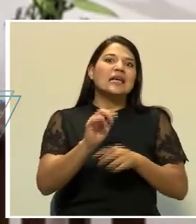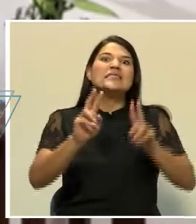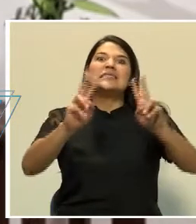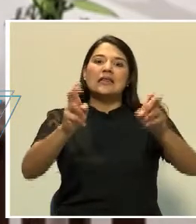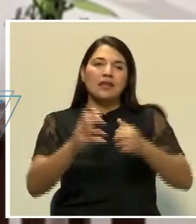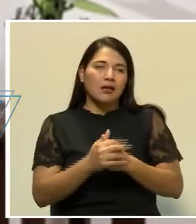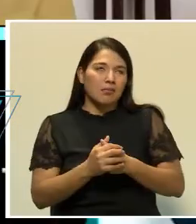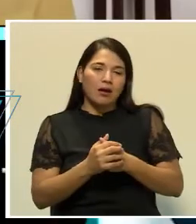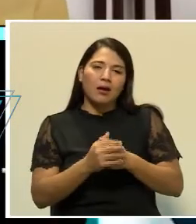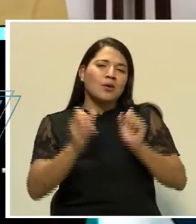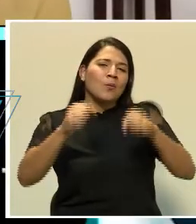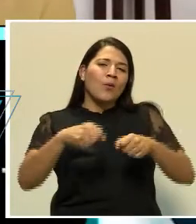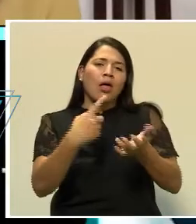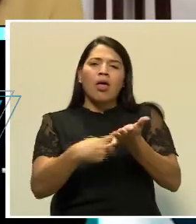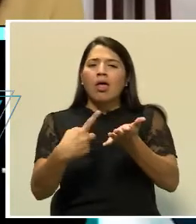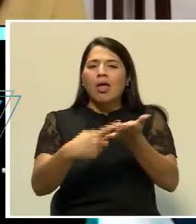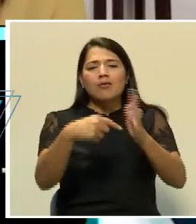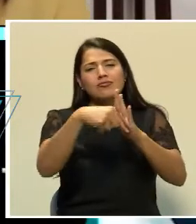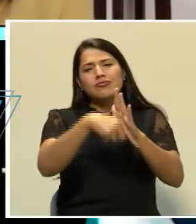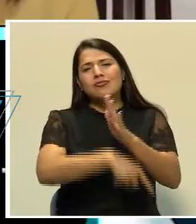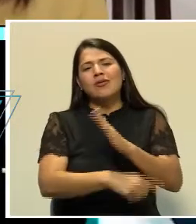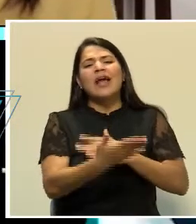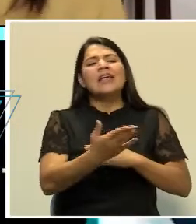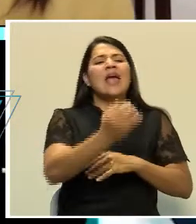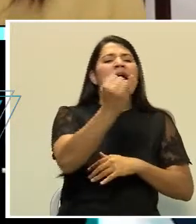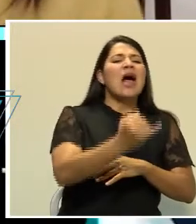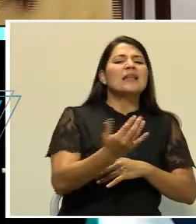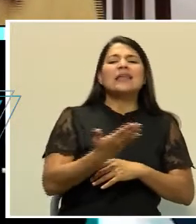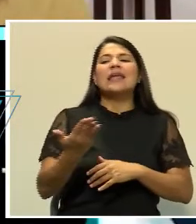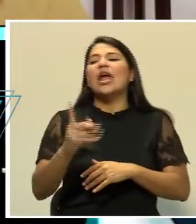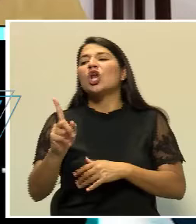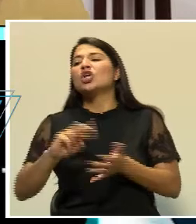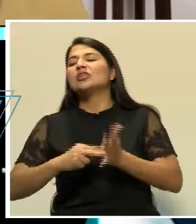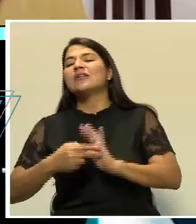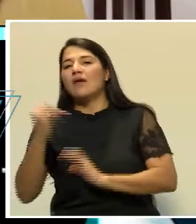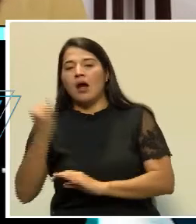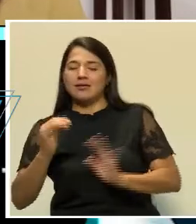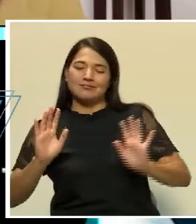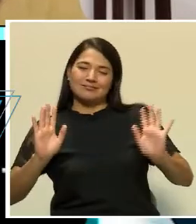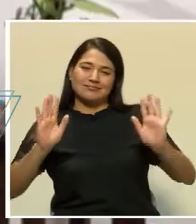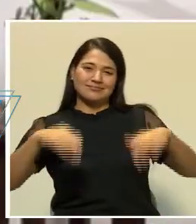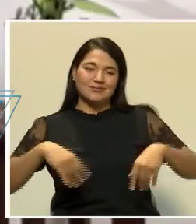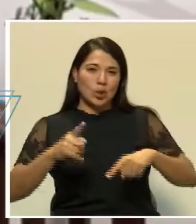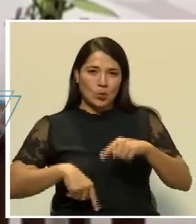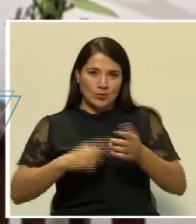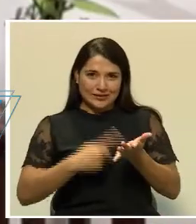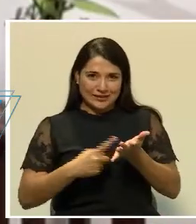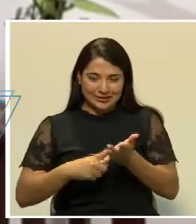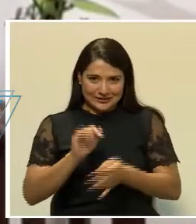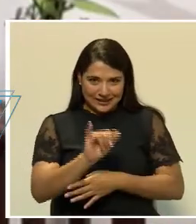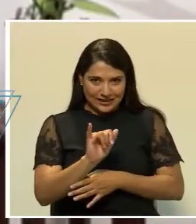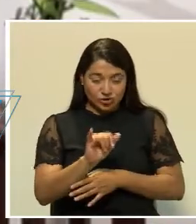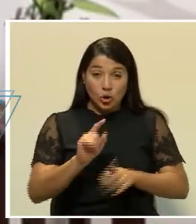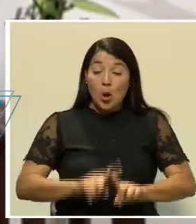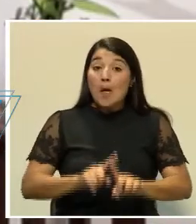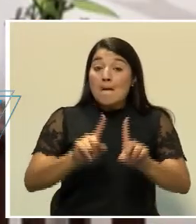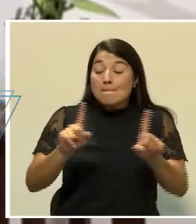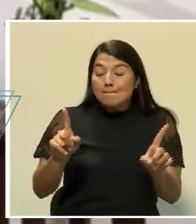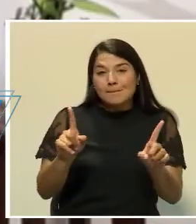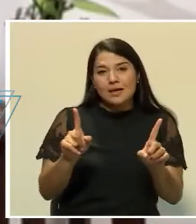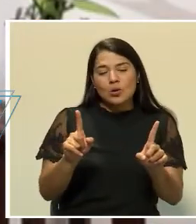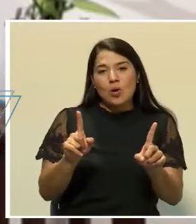y qué no. Pero cuando hablamos de públicos generales, ahí es cuando nos damos cuenta que muchas